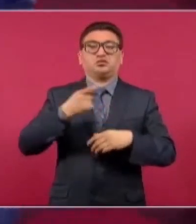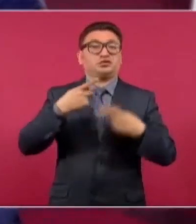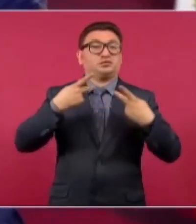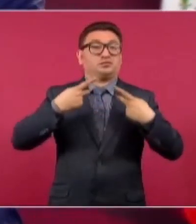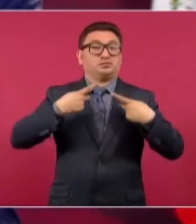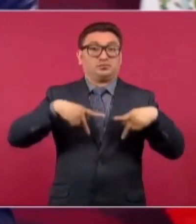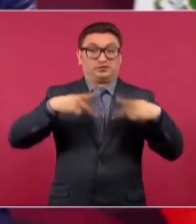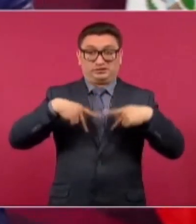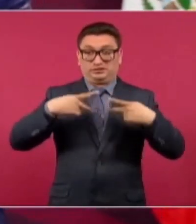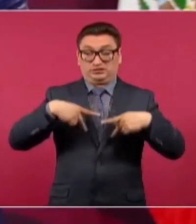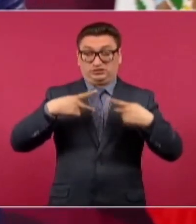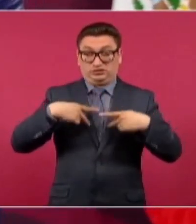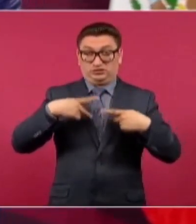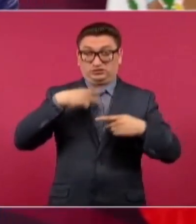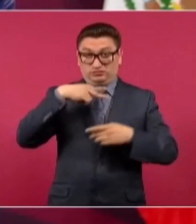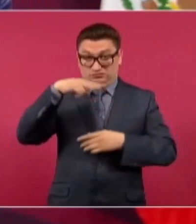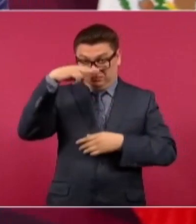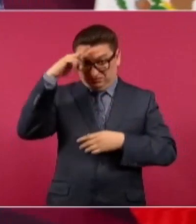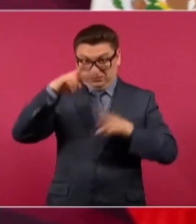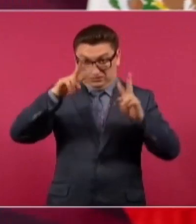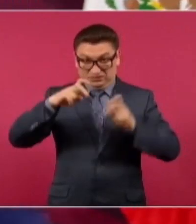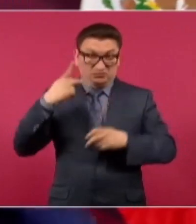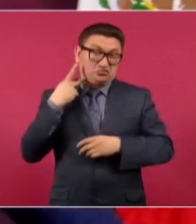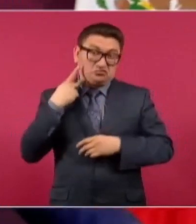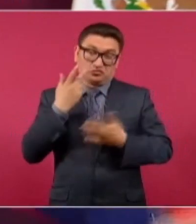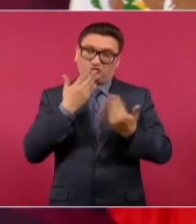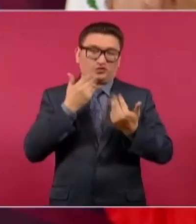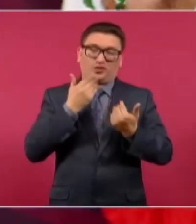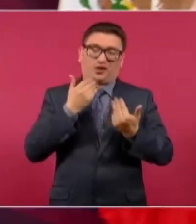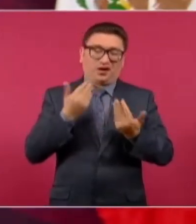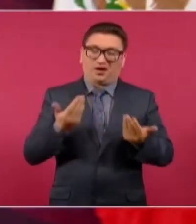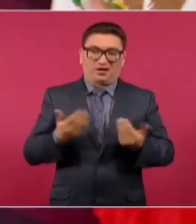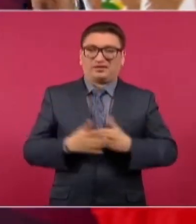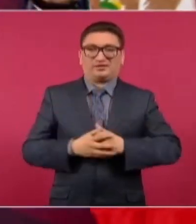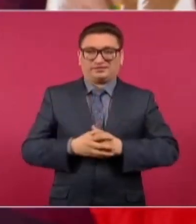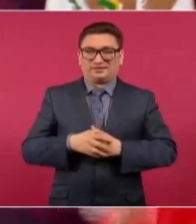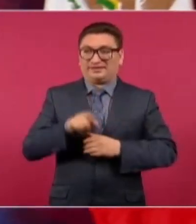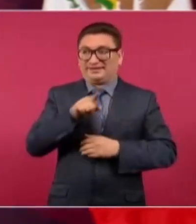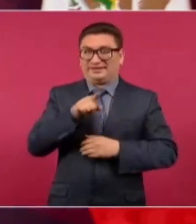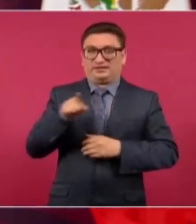analfabetismo político en México, ellos